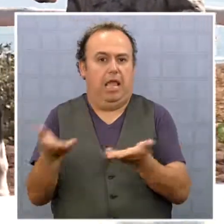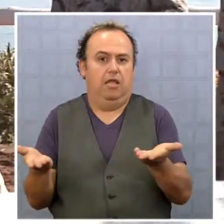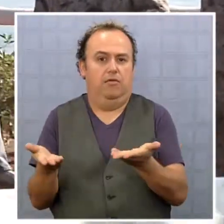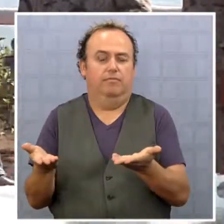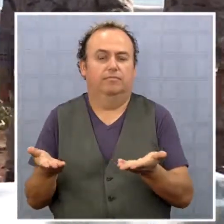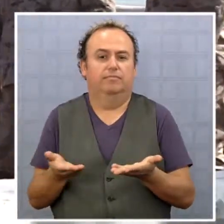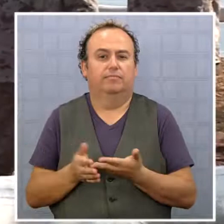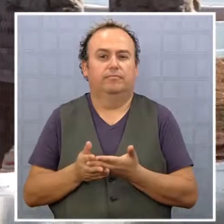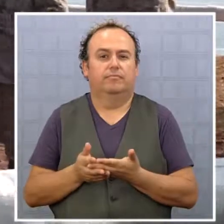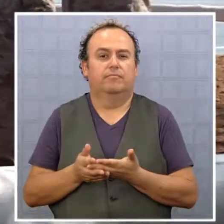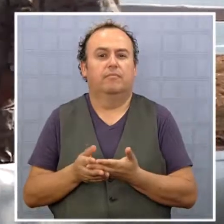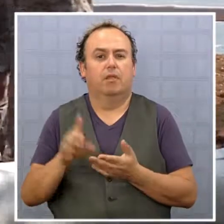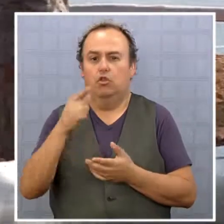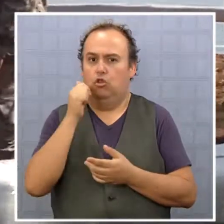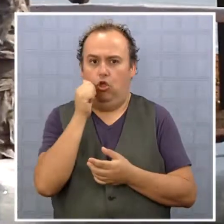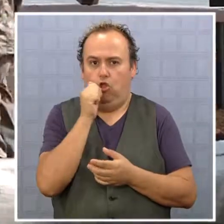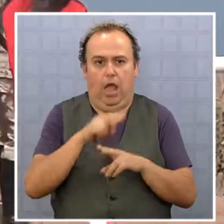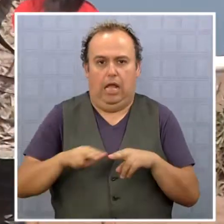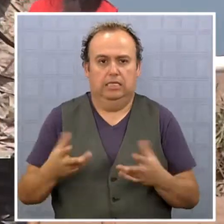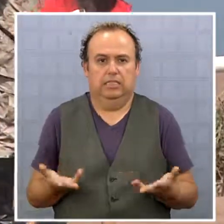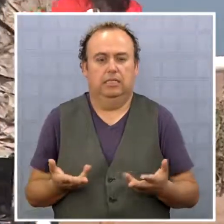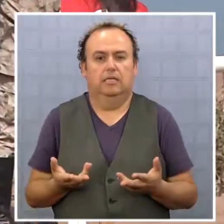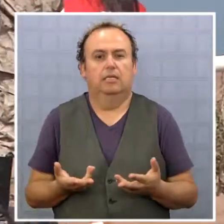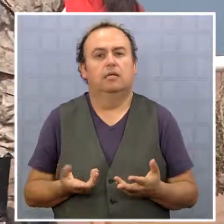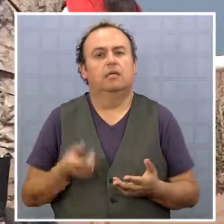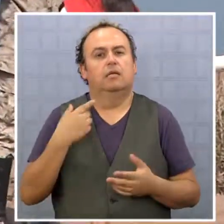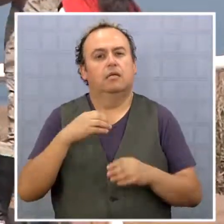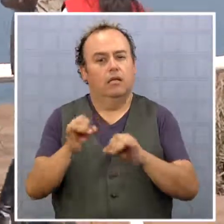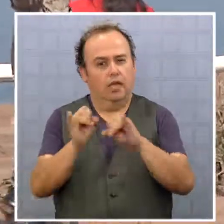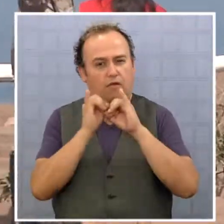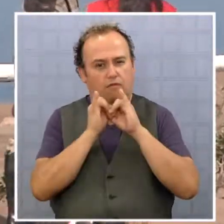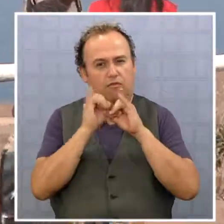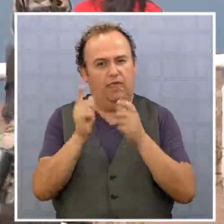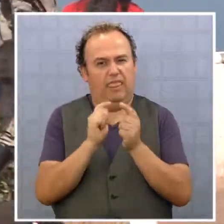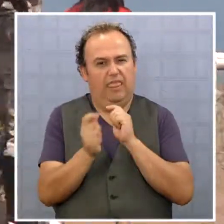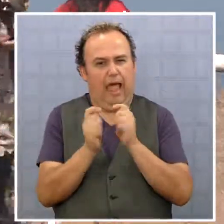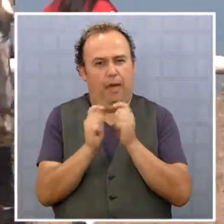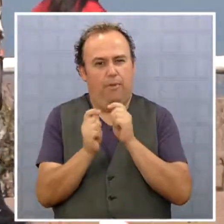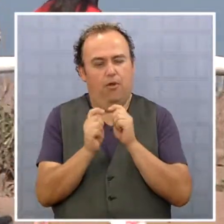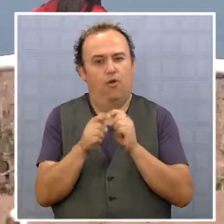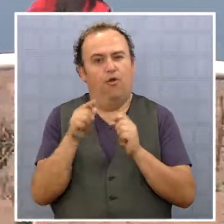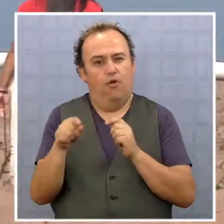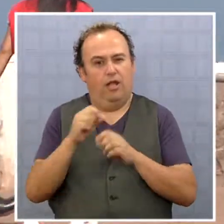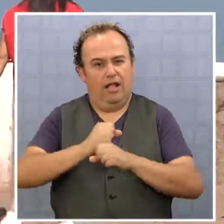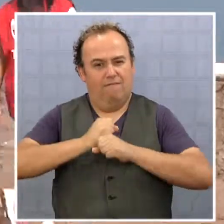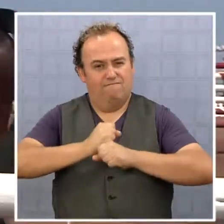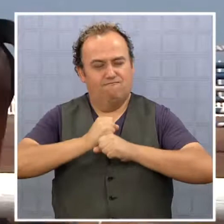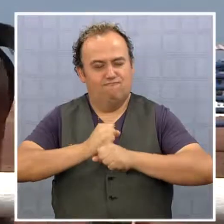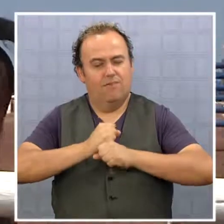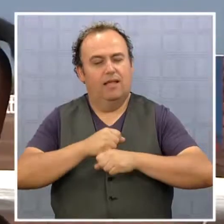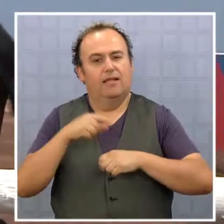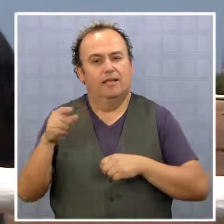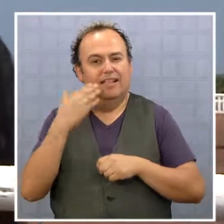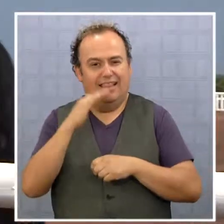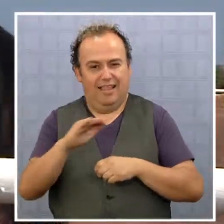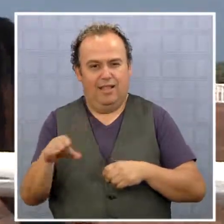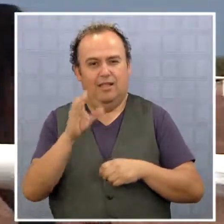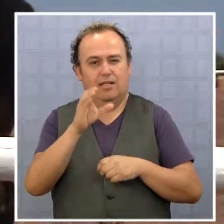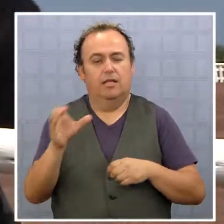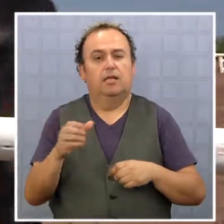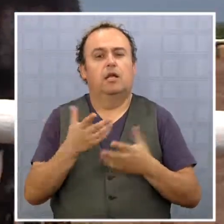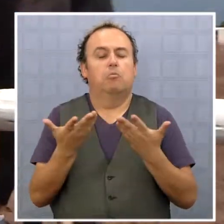ellos, y lo hacen todos los días. Según los informes de los tratamientos de hipoterapia, también se destaca la inclusión de